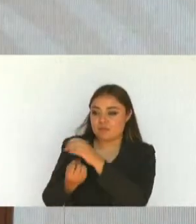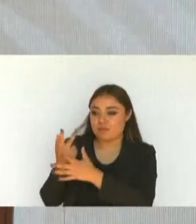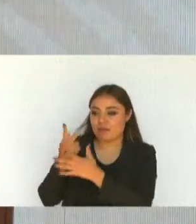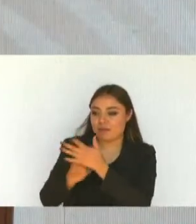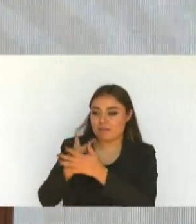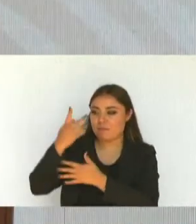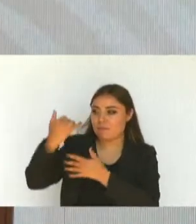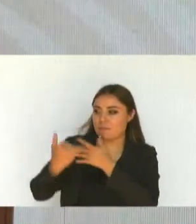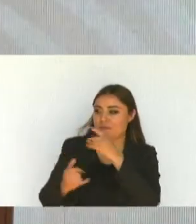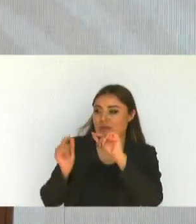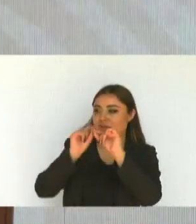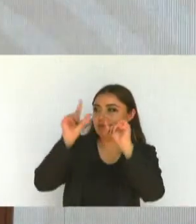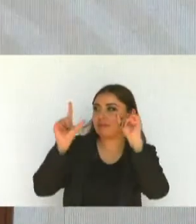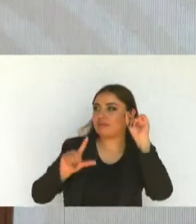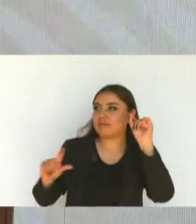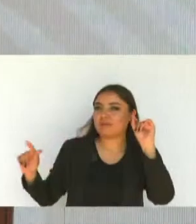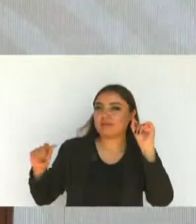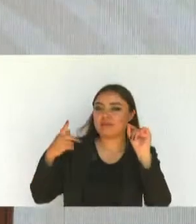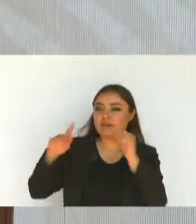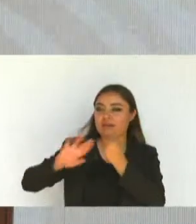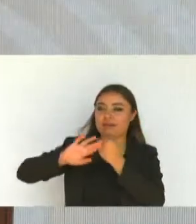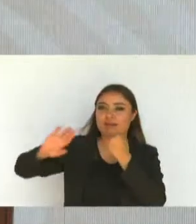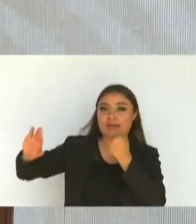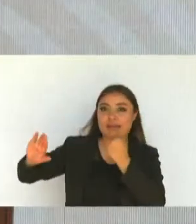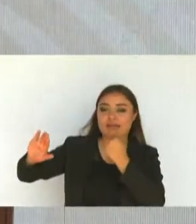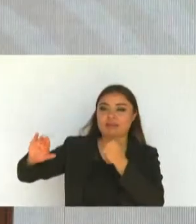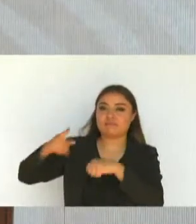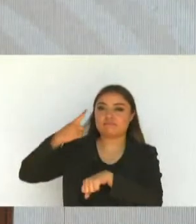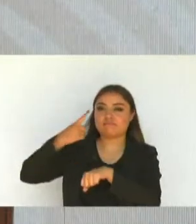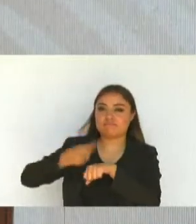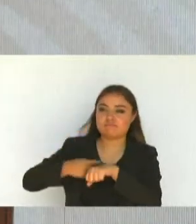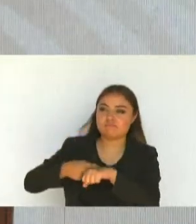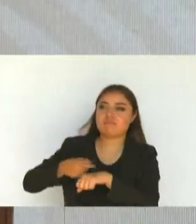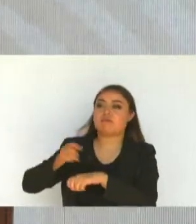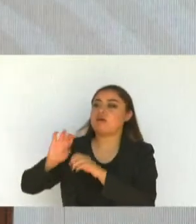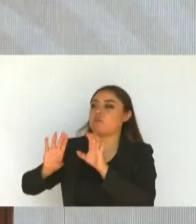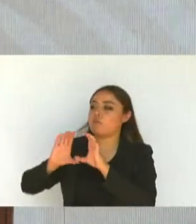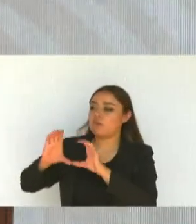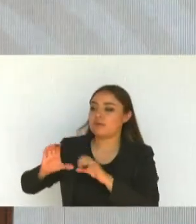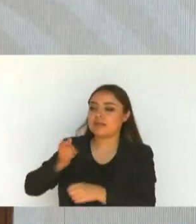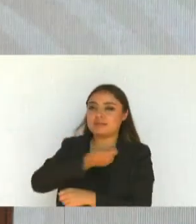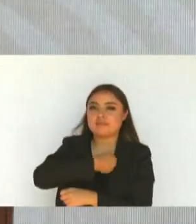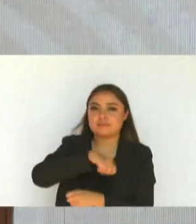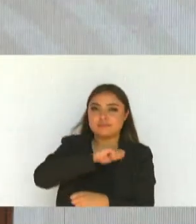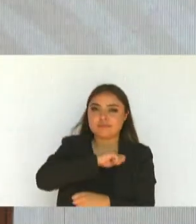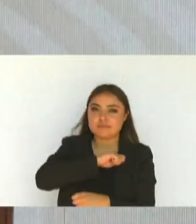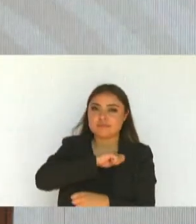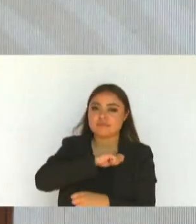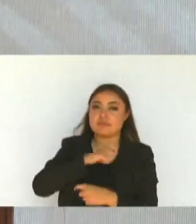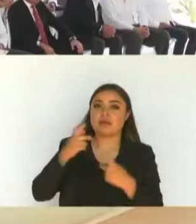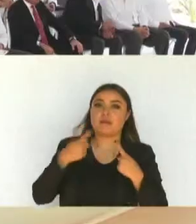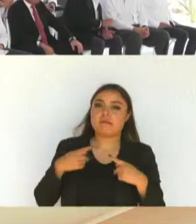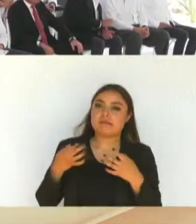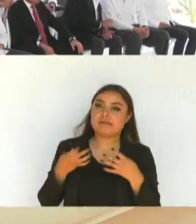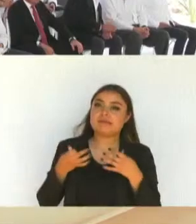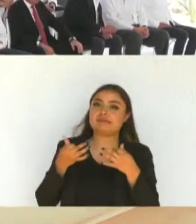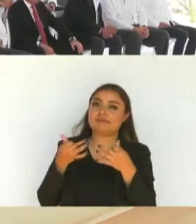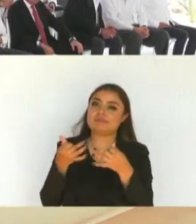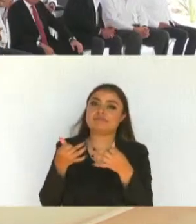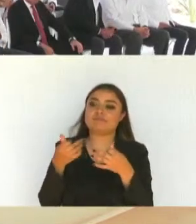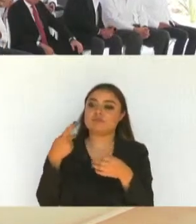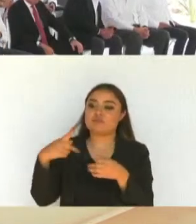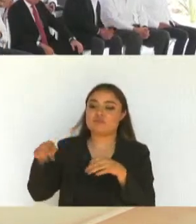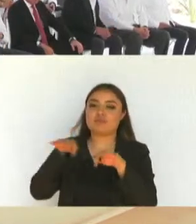proyecto nacional para la prevención de la salud, la seguridad y la calidad de vida de las personas trabajadoras.